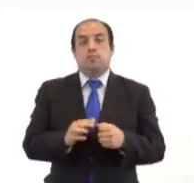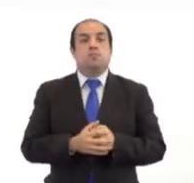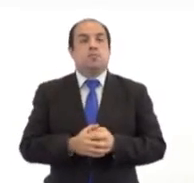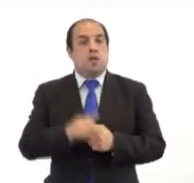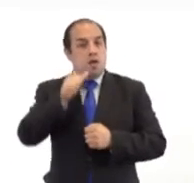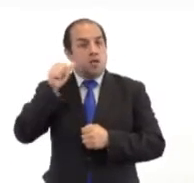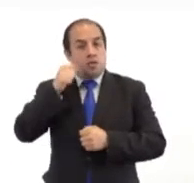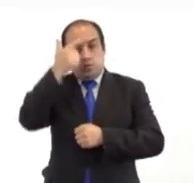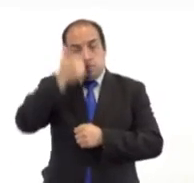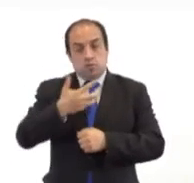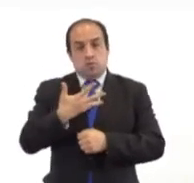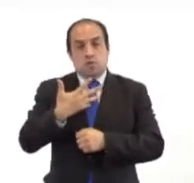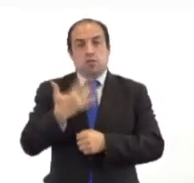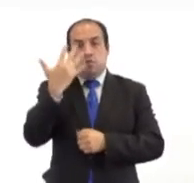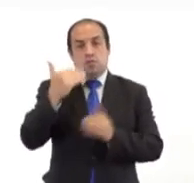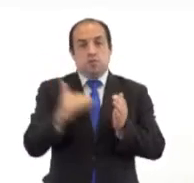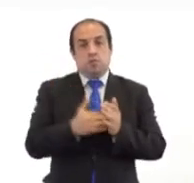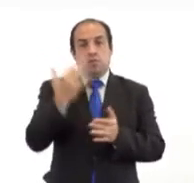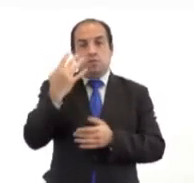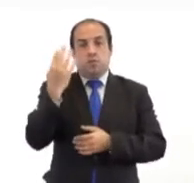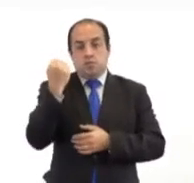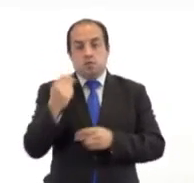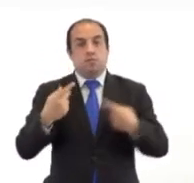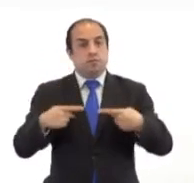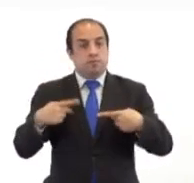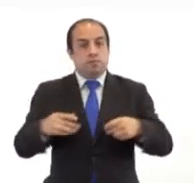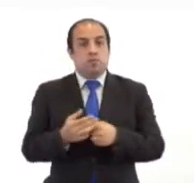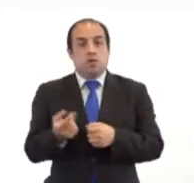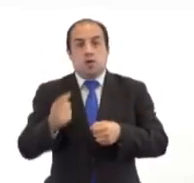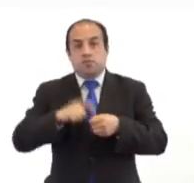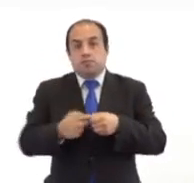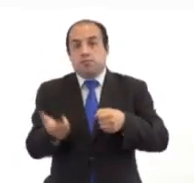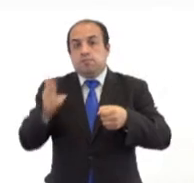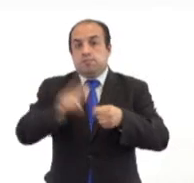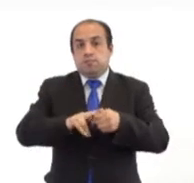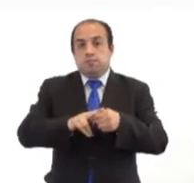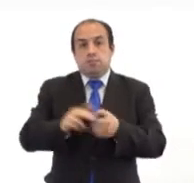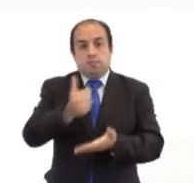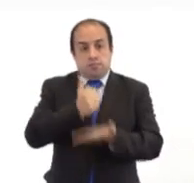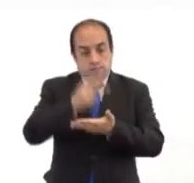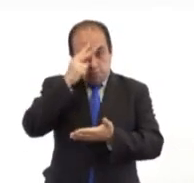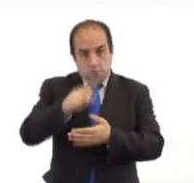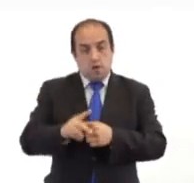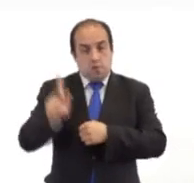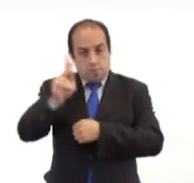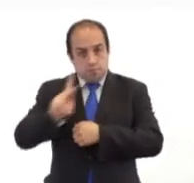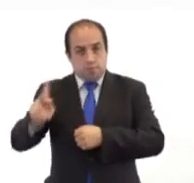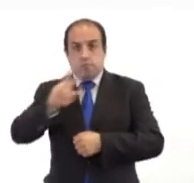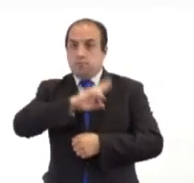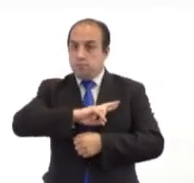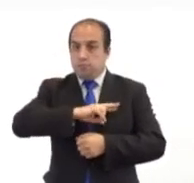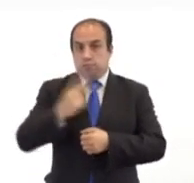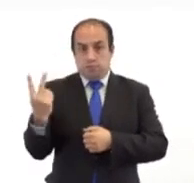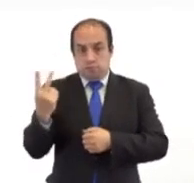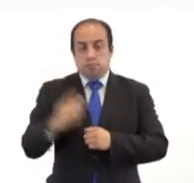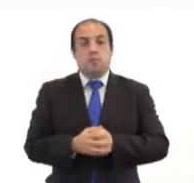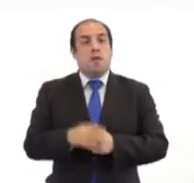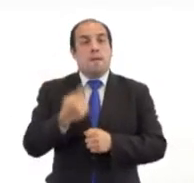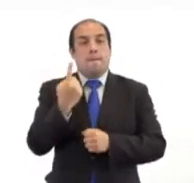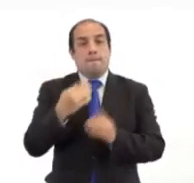ayer en la noche teníamos 5,059 personas hospitalizadas en hospitales de la Ciudad de México, públicos y privados, de los